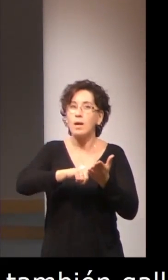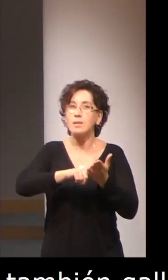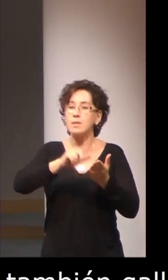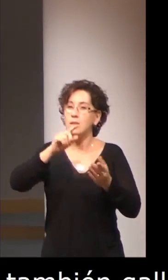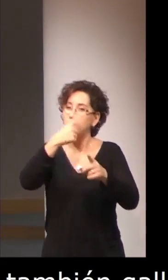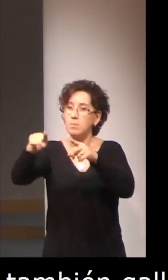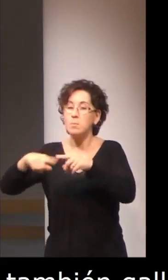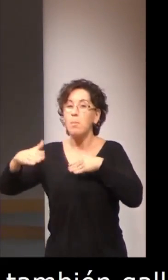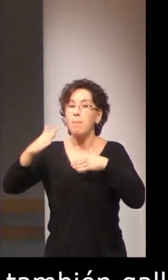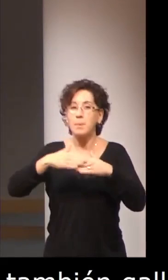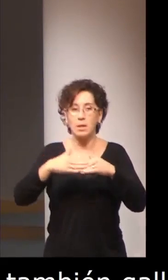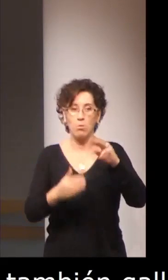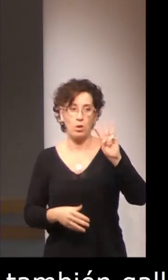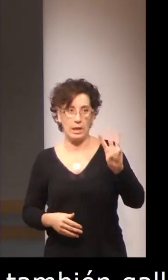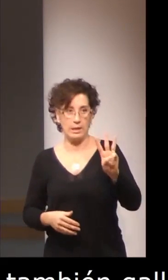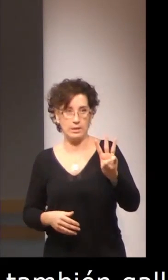lenguas diferentes